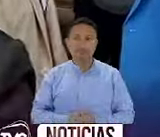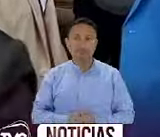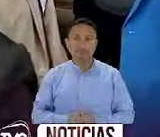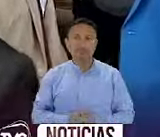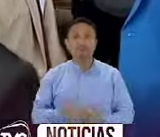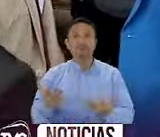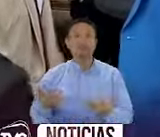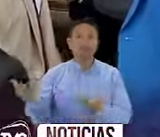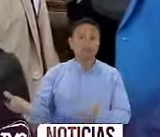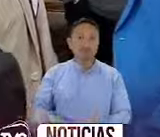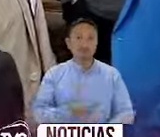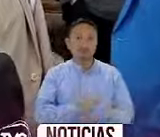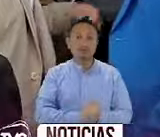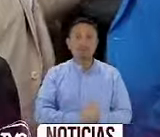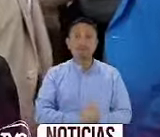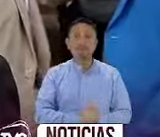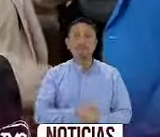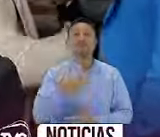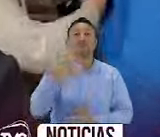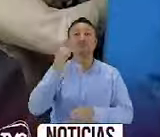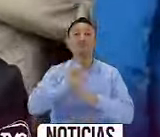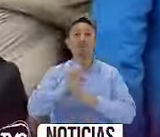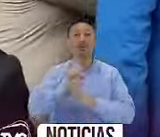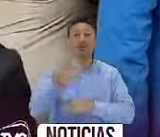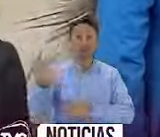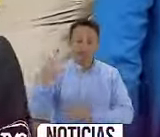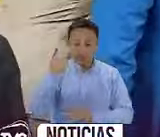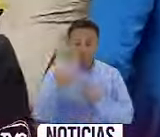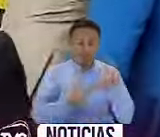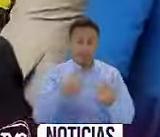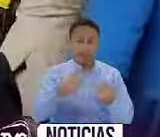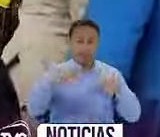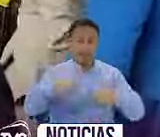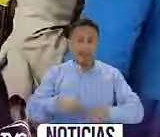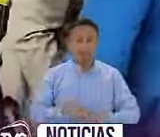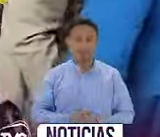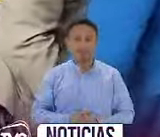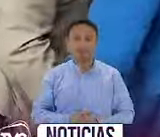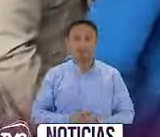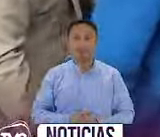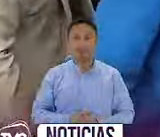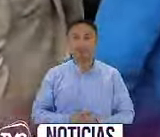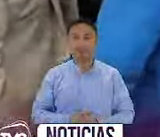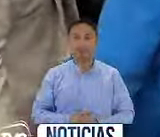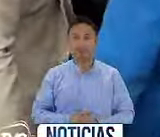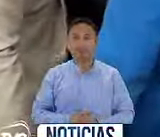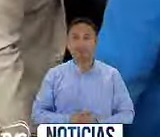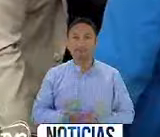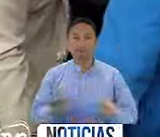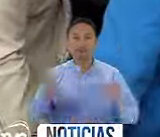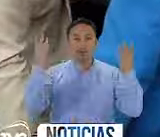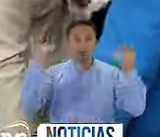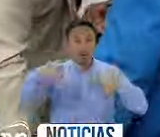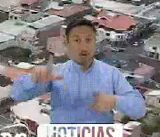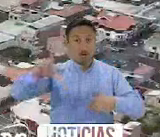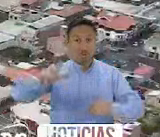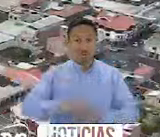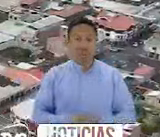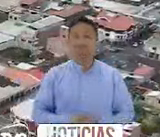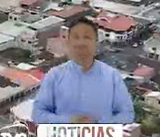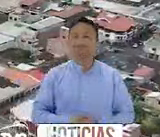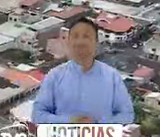los ecuatorianos, al mundo entero, que vengan a este festival y a las fiestas de independencia. ¡Que viva Loja! ¡Viva Loja! En Loja